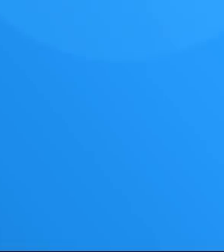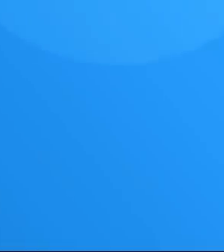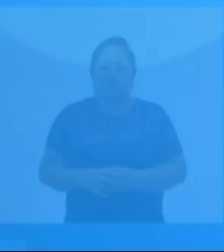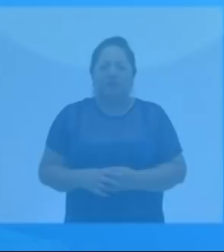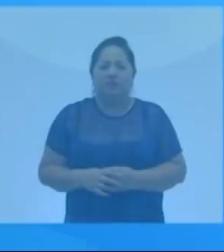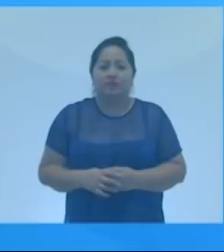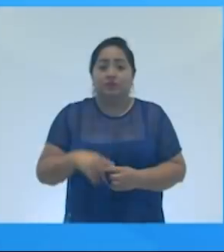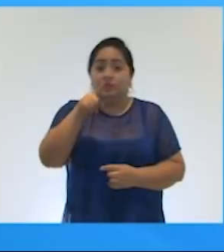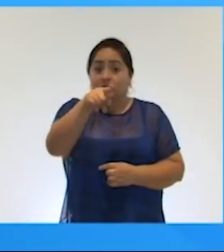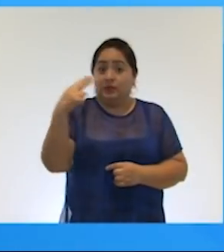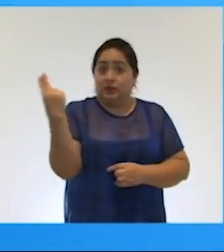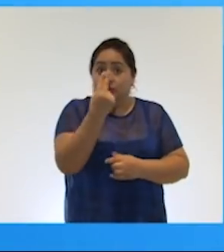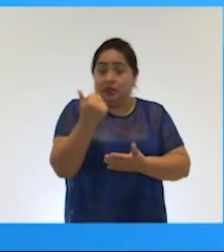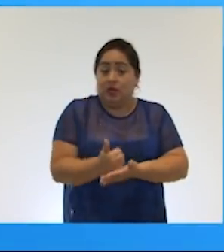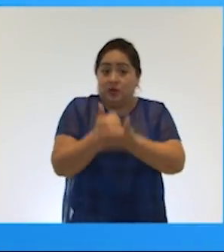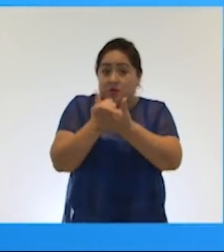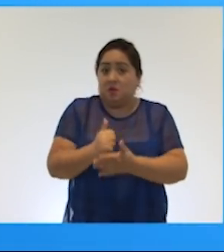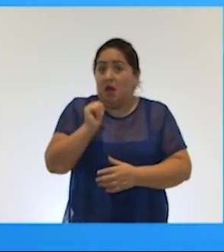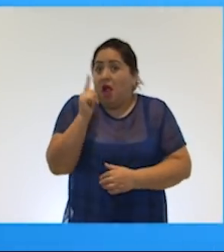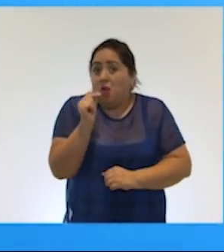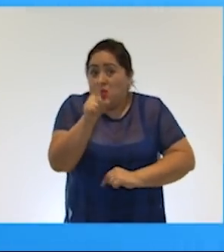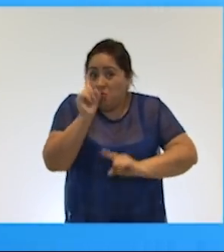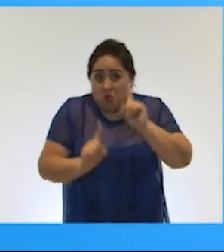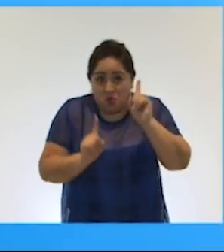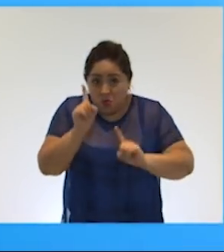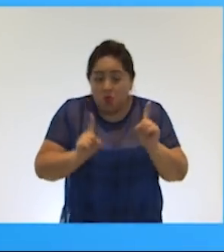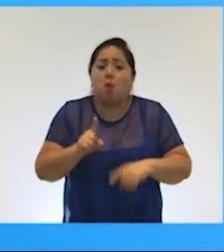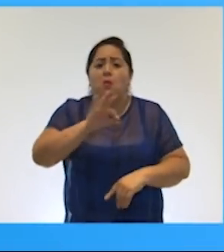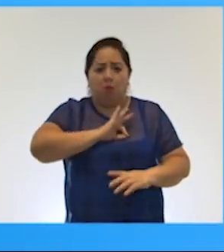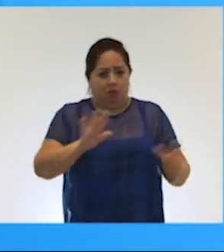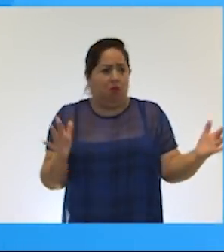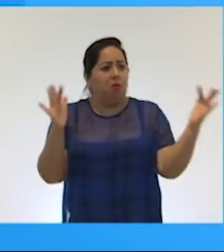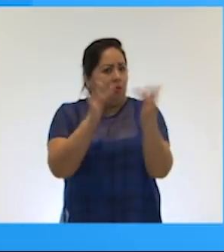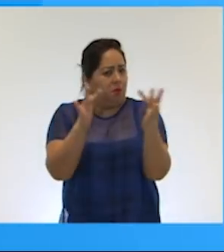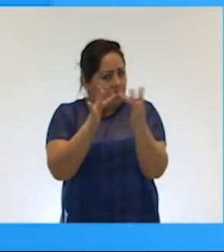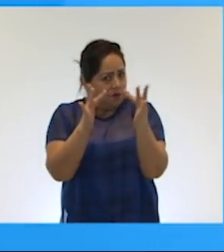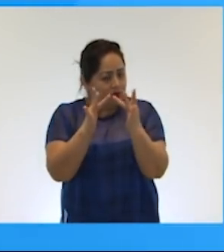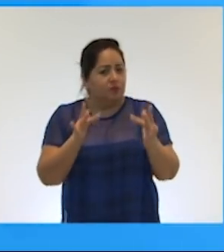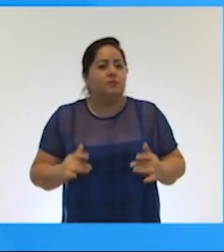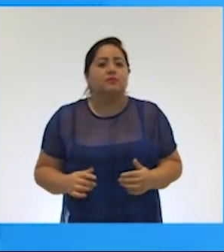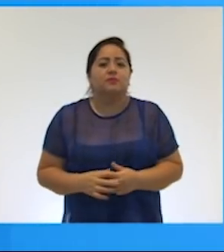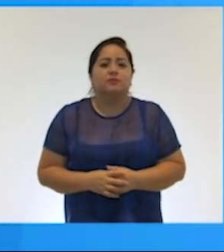Si necesitas ayuda para resolver tus dudas, contáctanos.